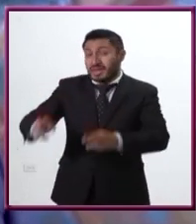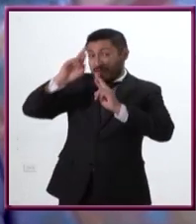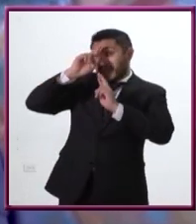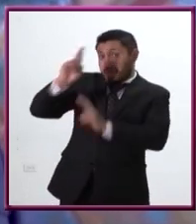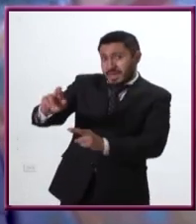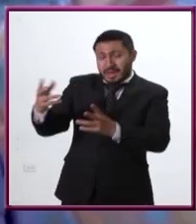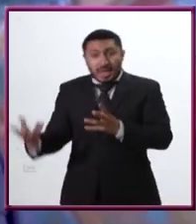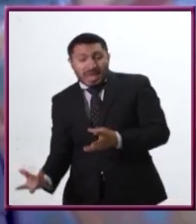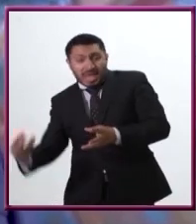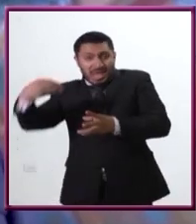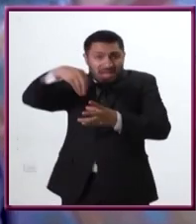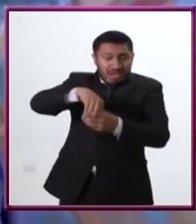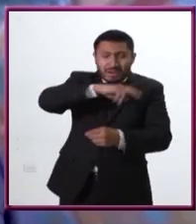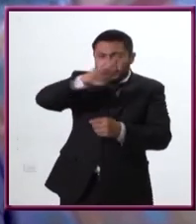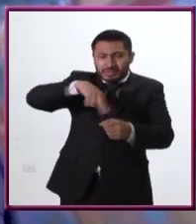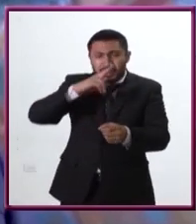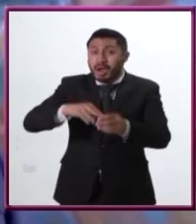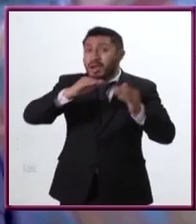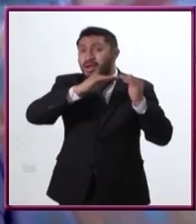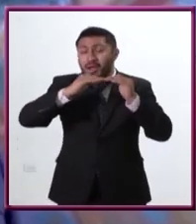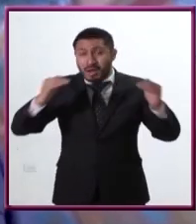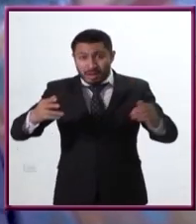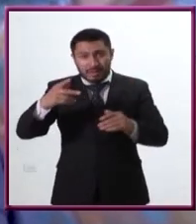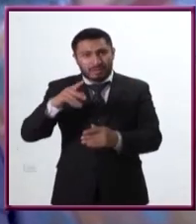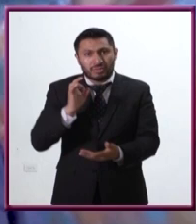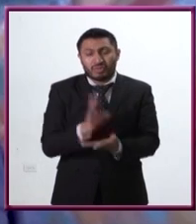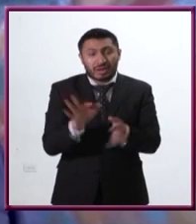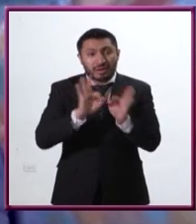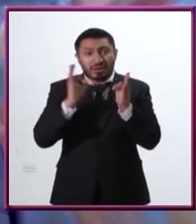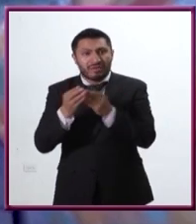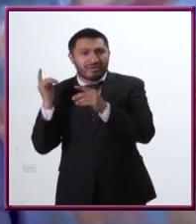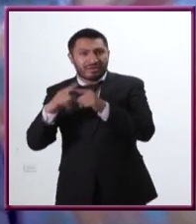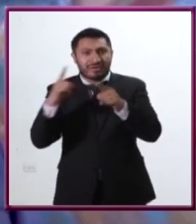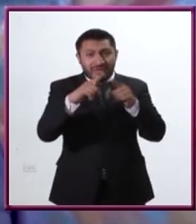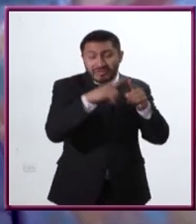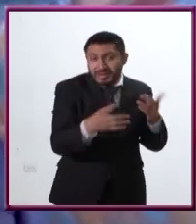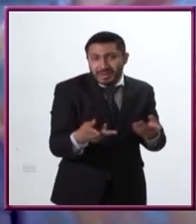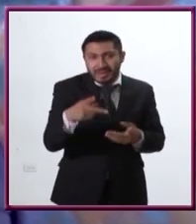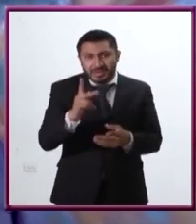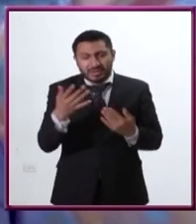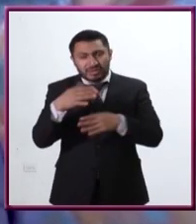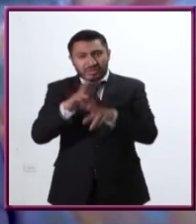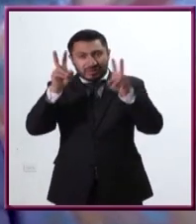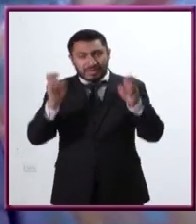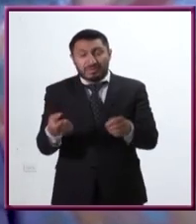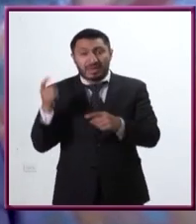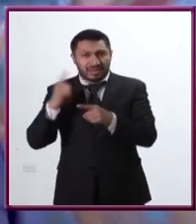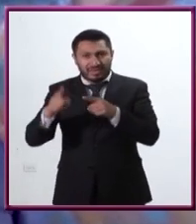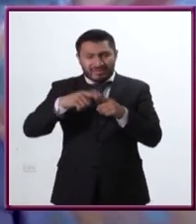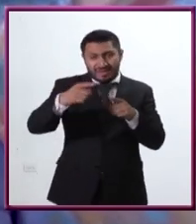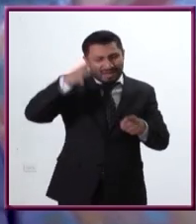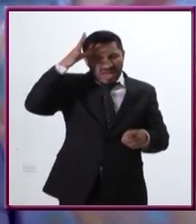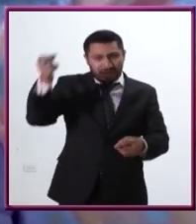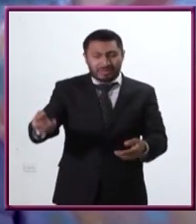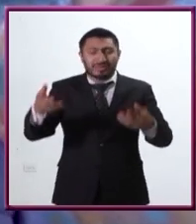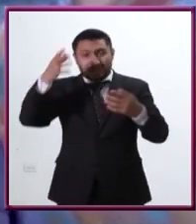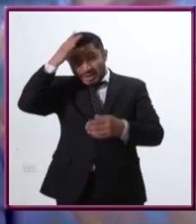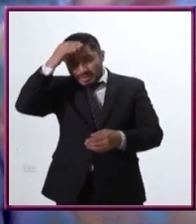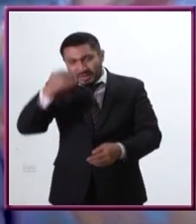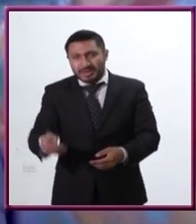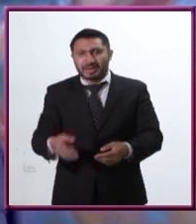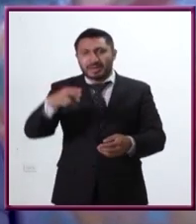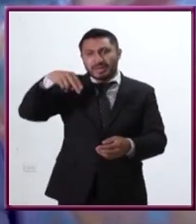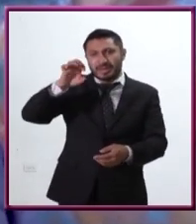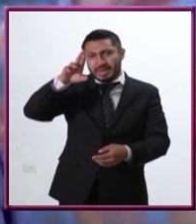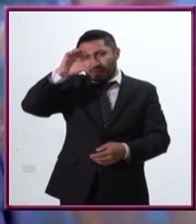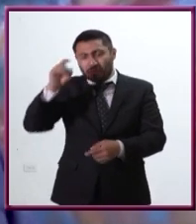información, y no es una enfermedad, eso se debe al modelo clínico, pero hoy hemos entendido acerca de los diferentes conceptos de diversidad